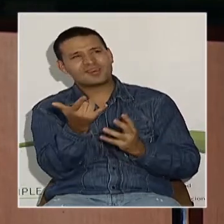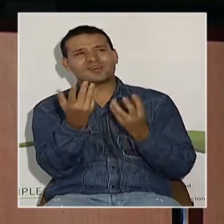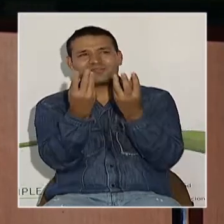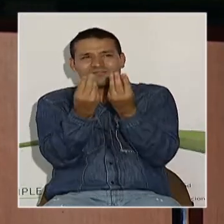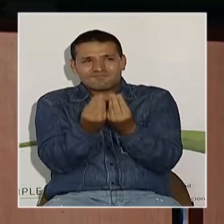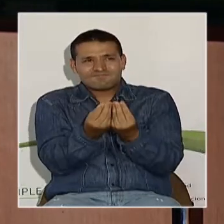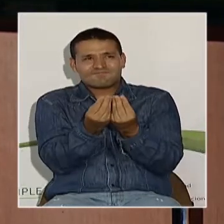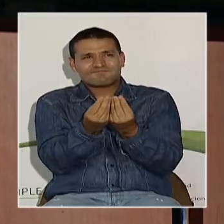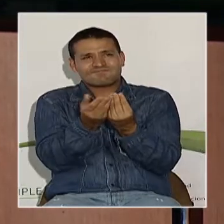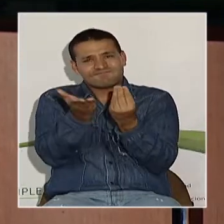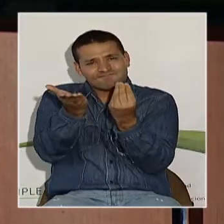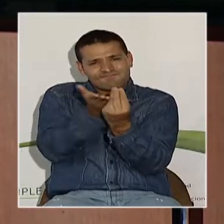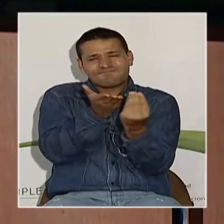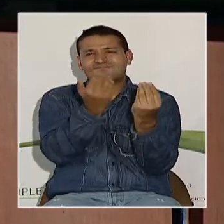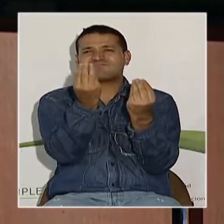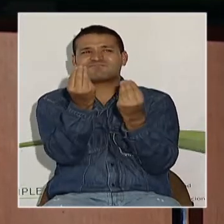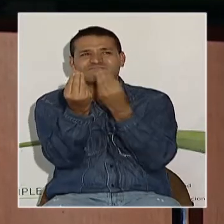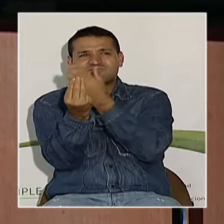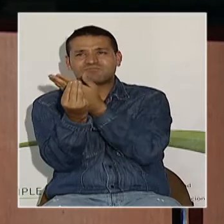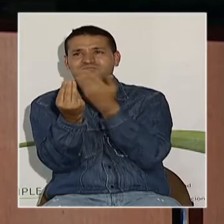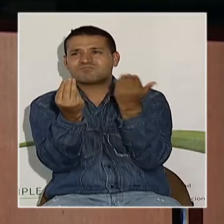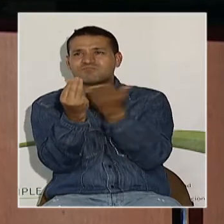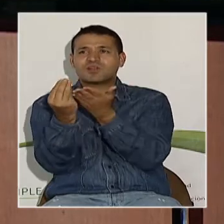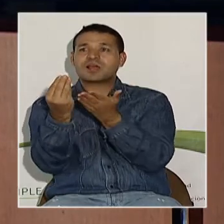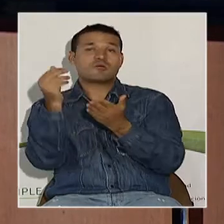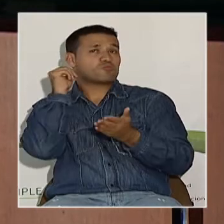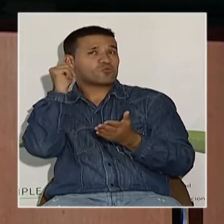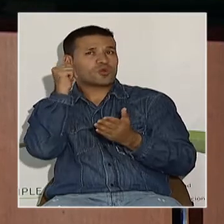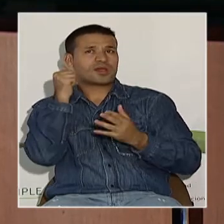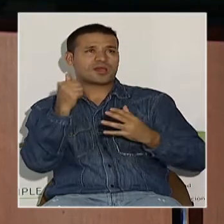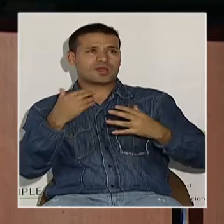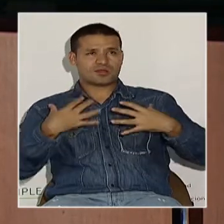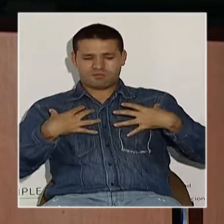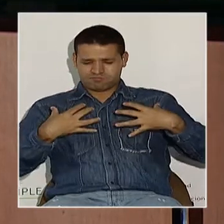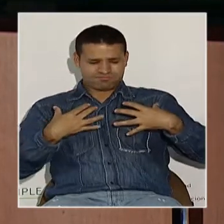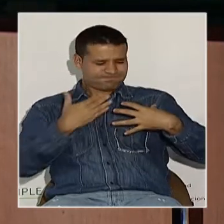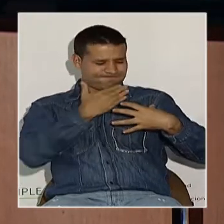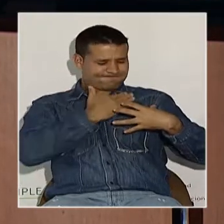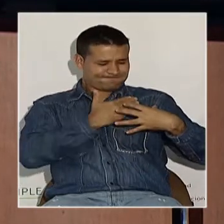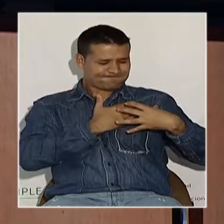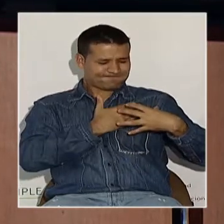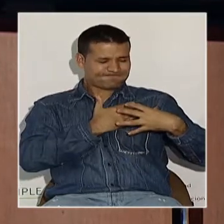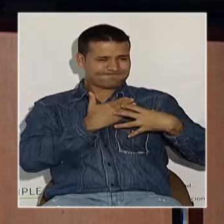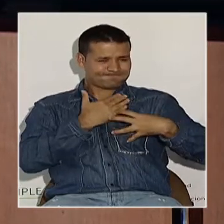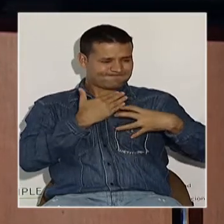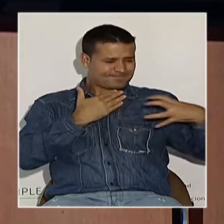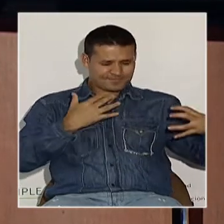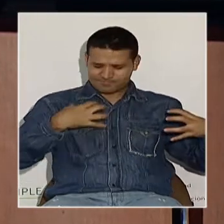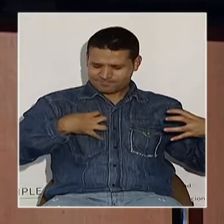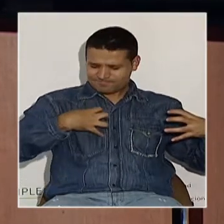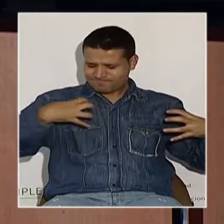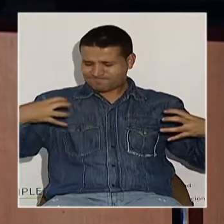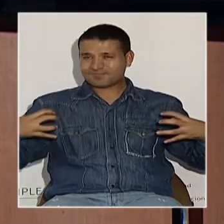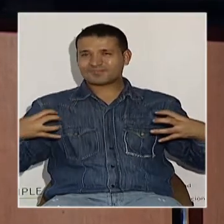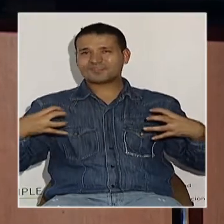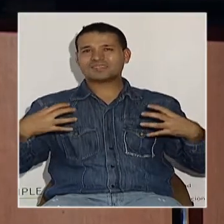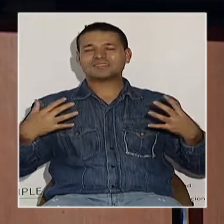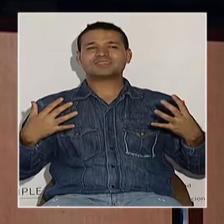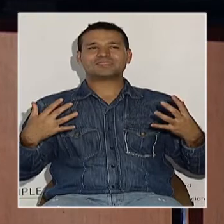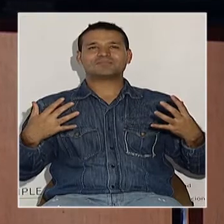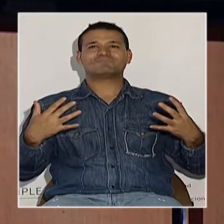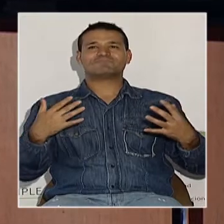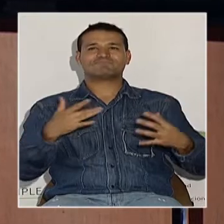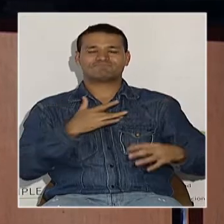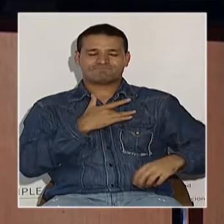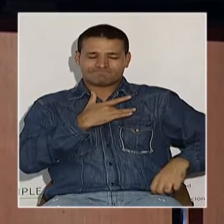un imaginario ahí. En la mujer la mastectomía, cortar el seno, implica unas realidades que toca